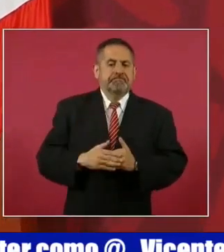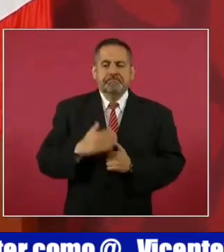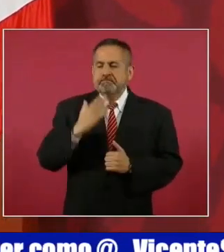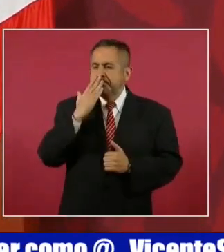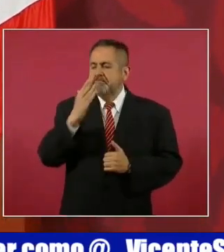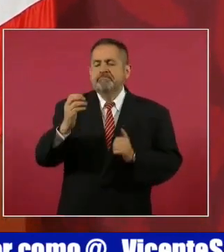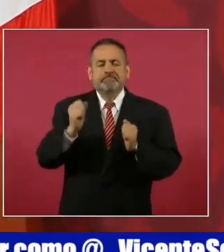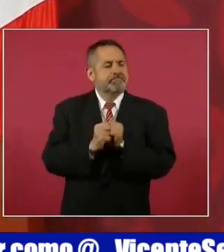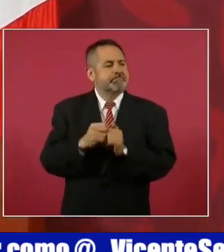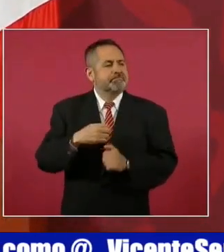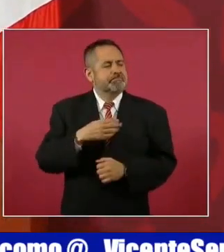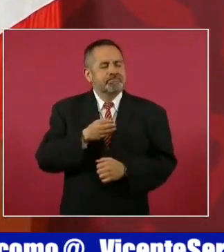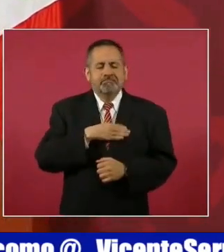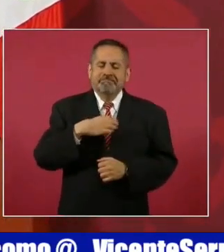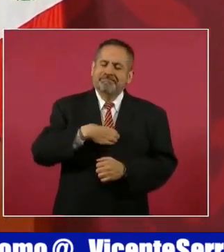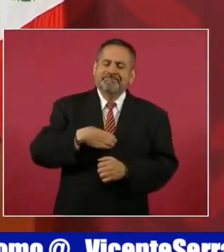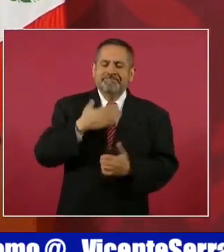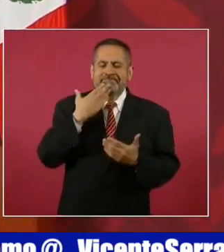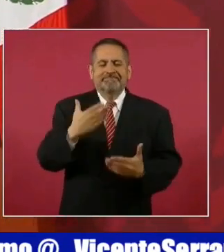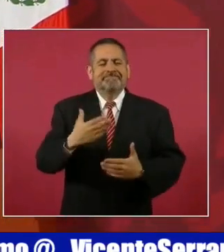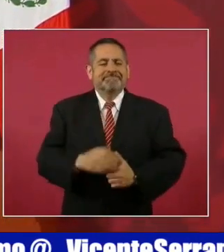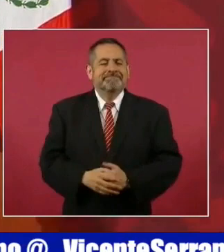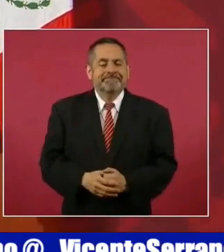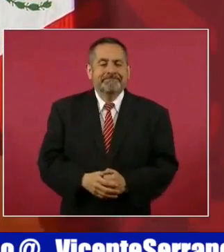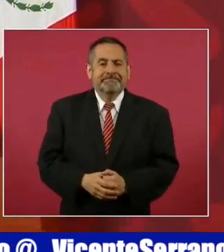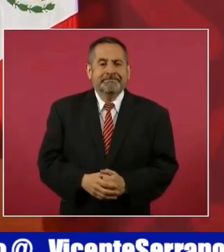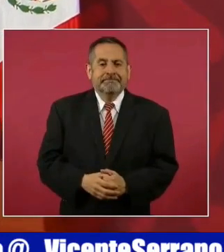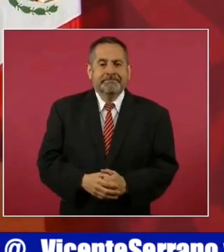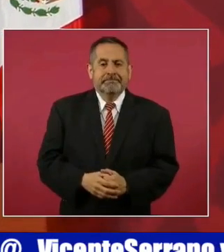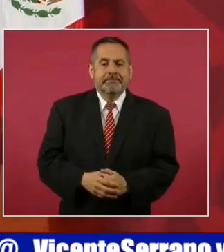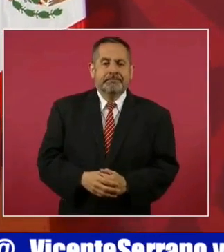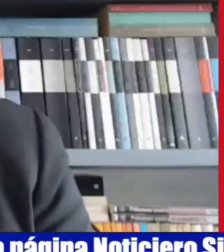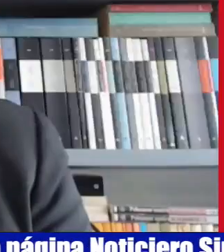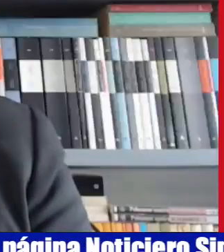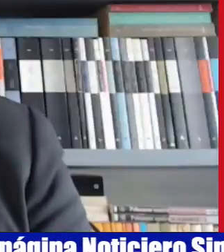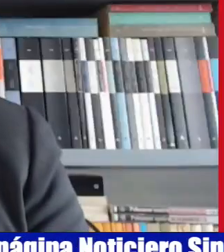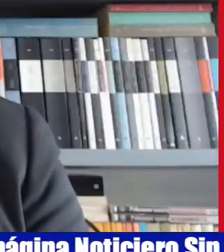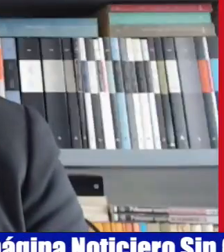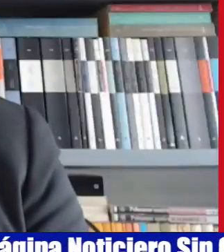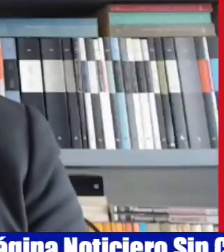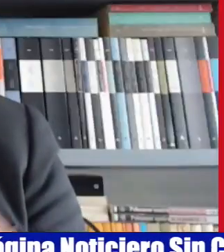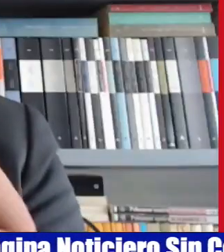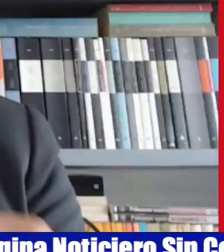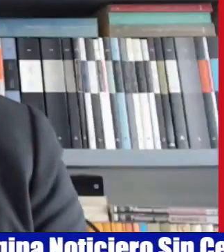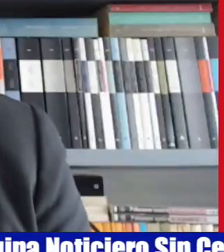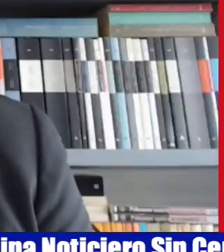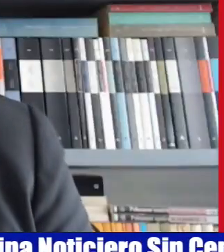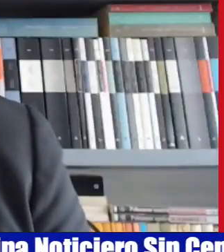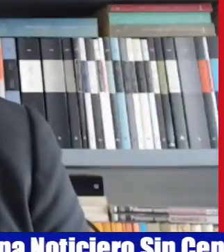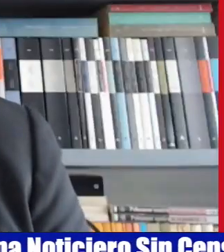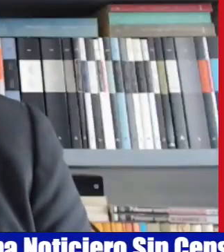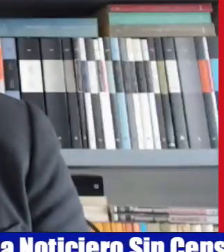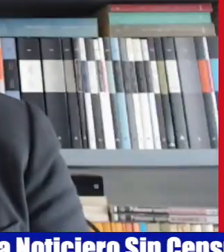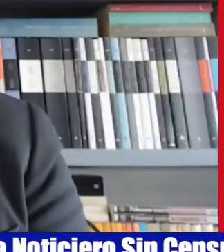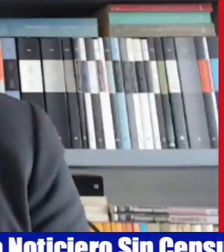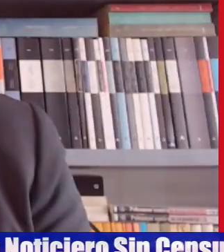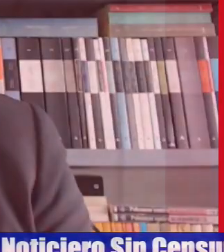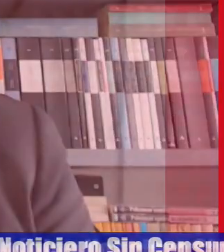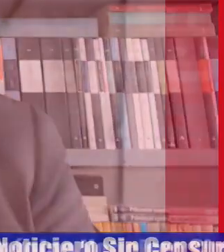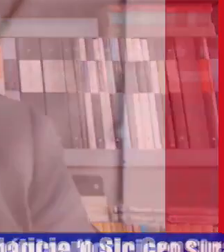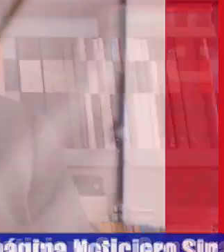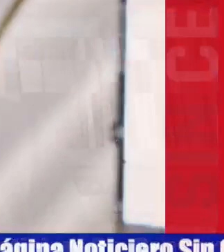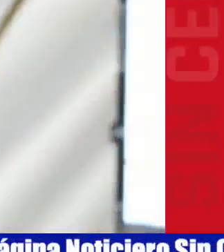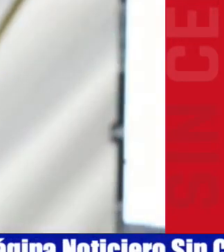todos estos personajes, a todos estos empresarios, a Claudio X González, a padre e hijo, tenemos